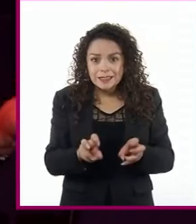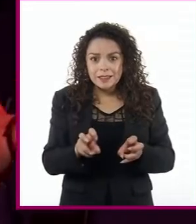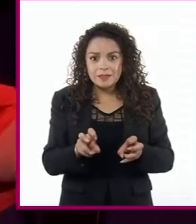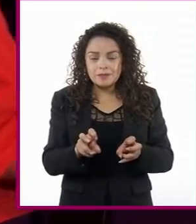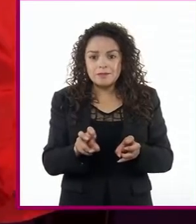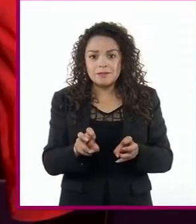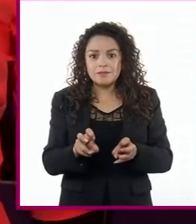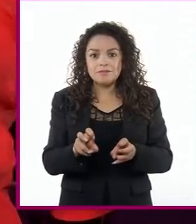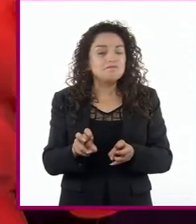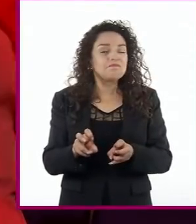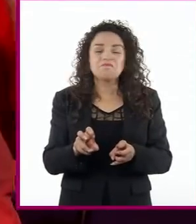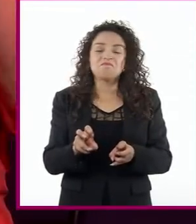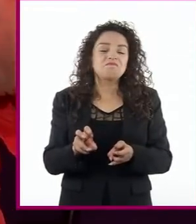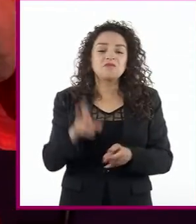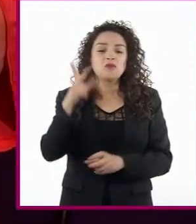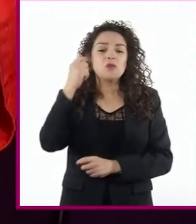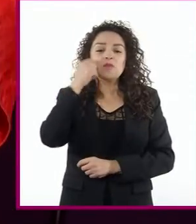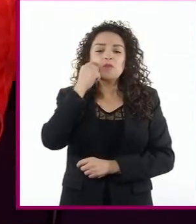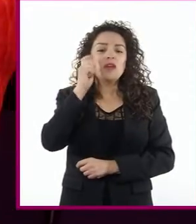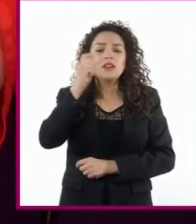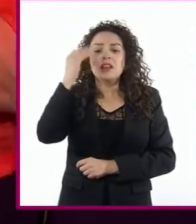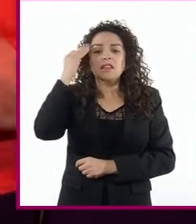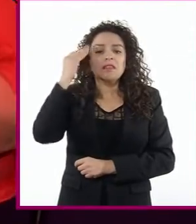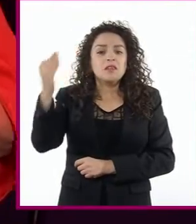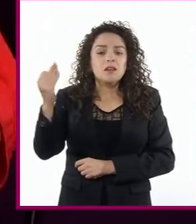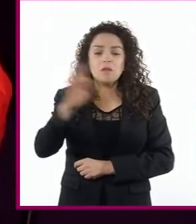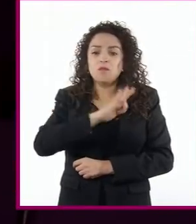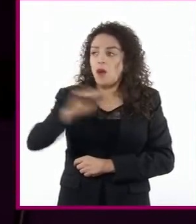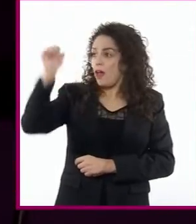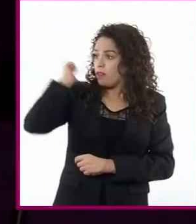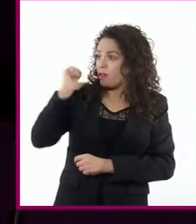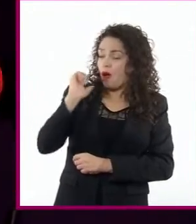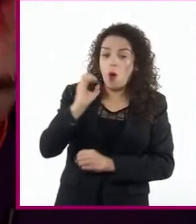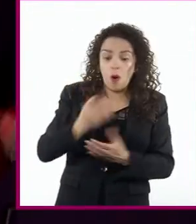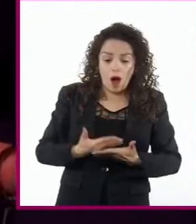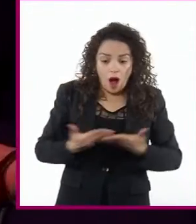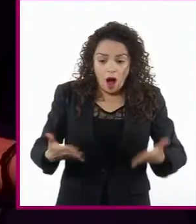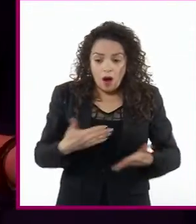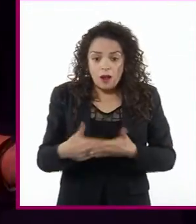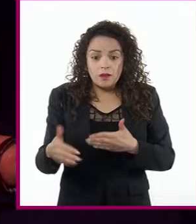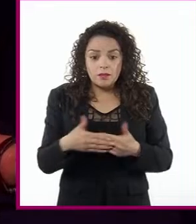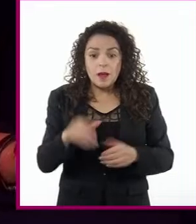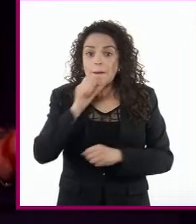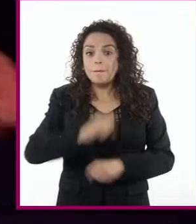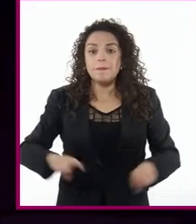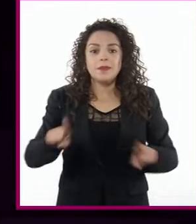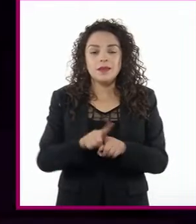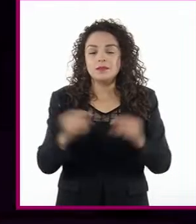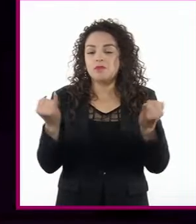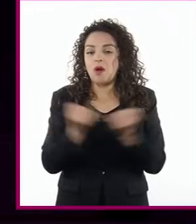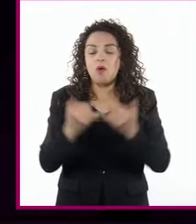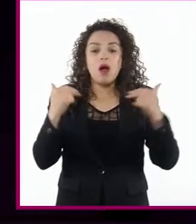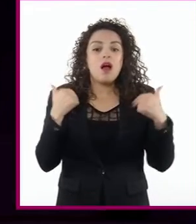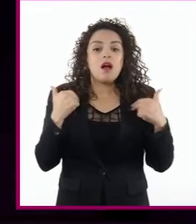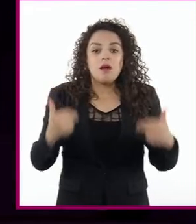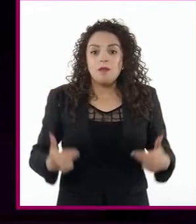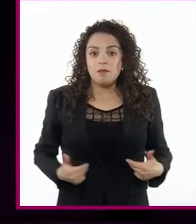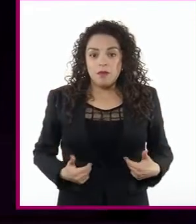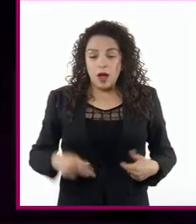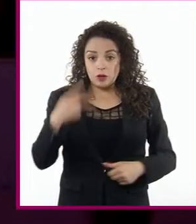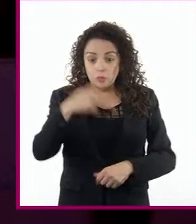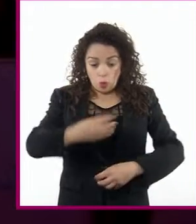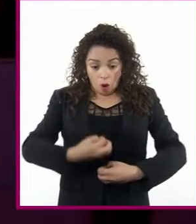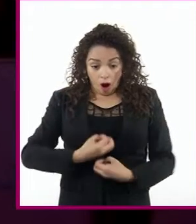de épocas. Son tan antiguas y tan modernas como la humanidad misma. Logran su